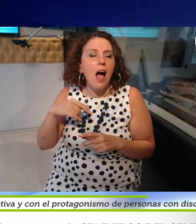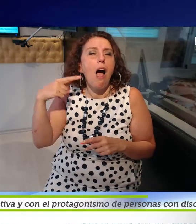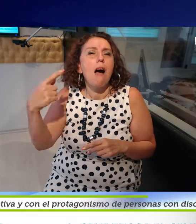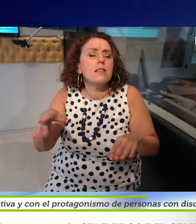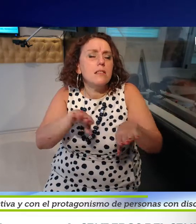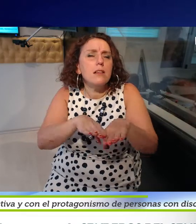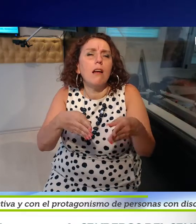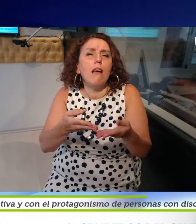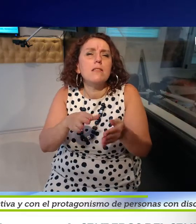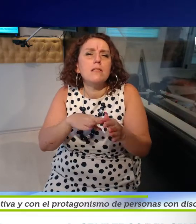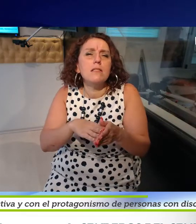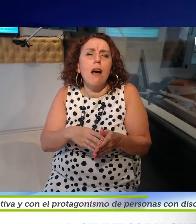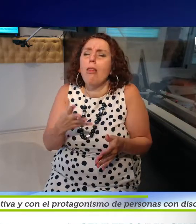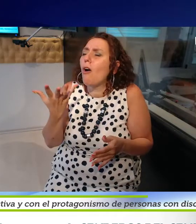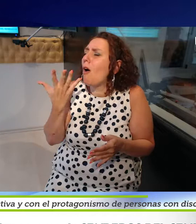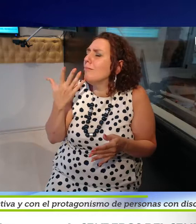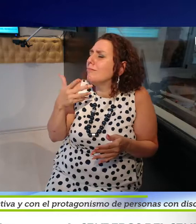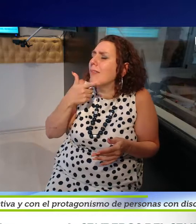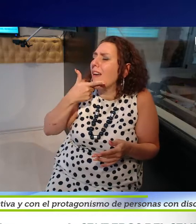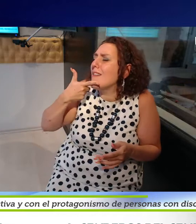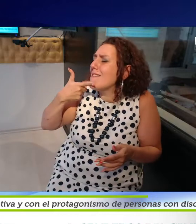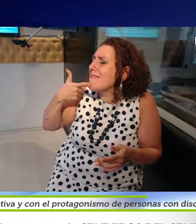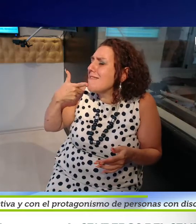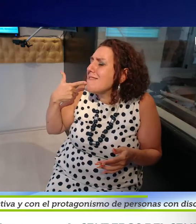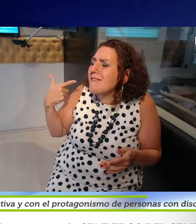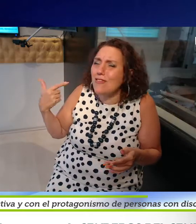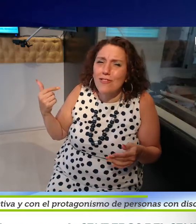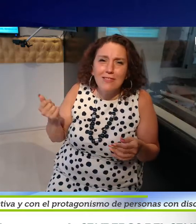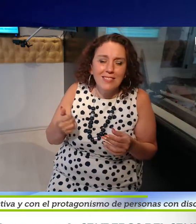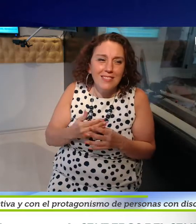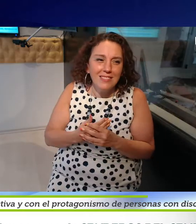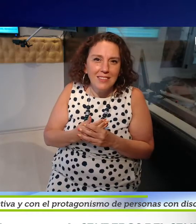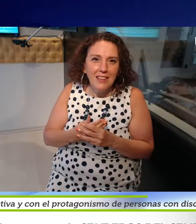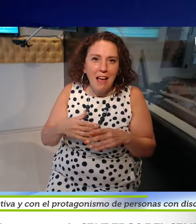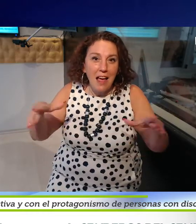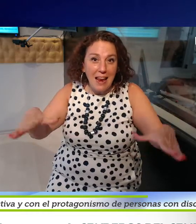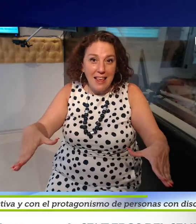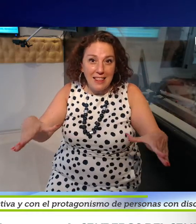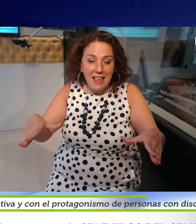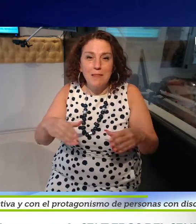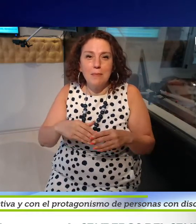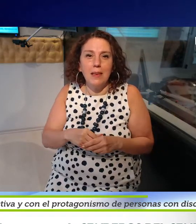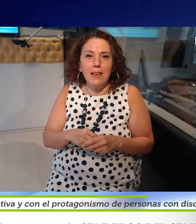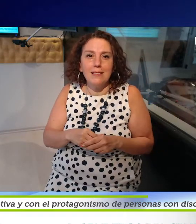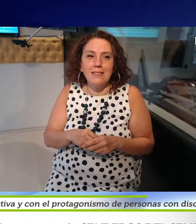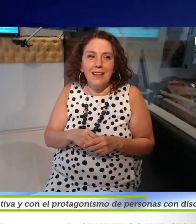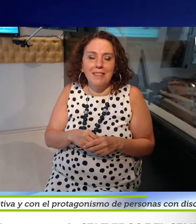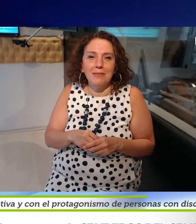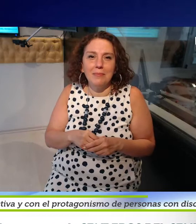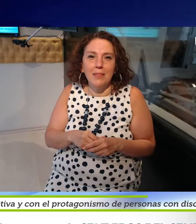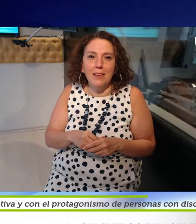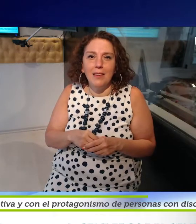acá. ¡Diego! ¡Diego! En esta mesa nos sentamos a comer a veces, acá cuando